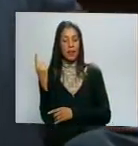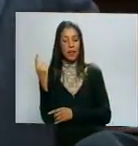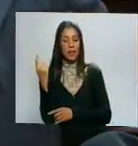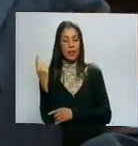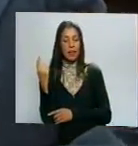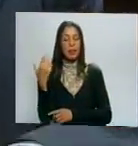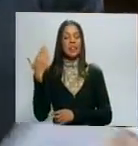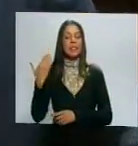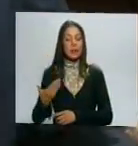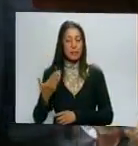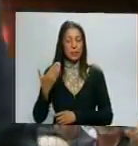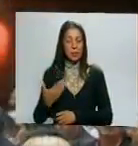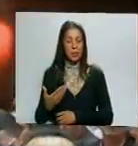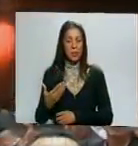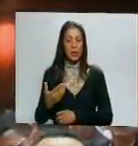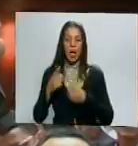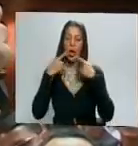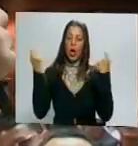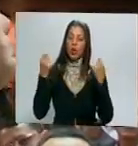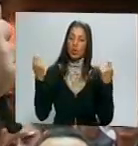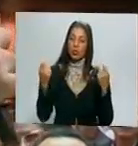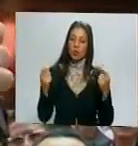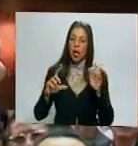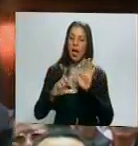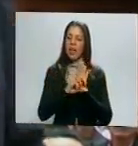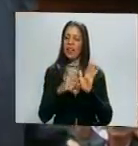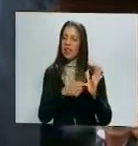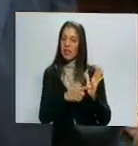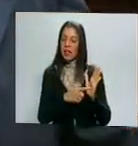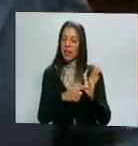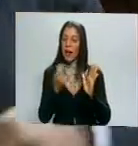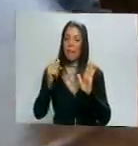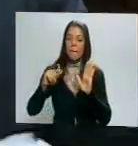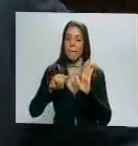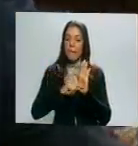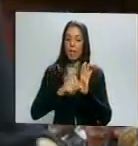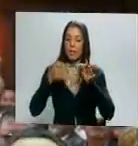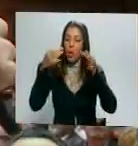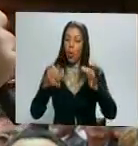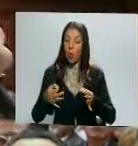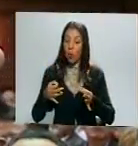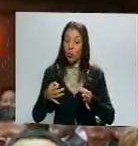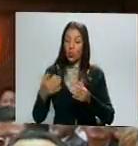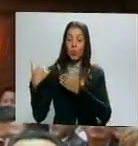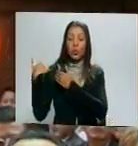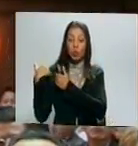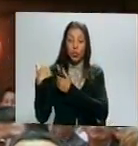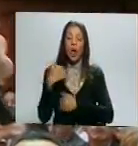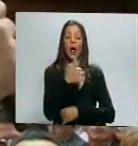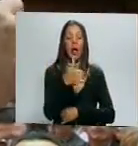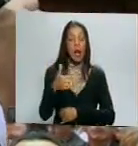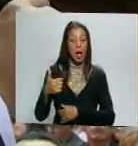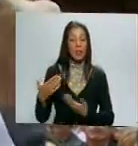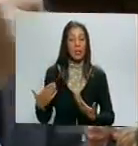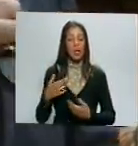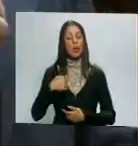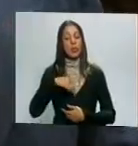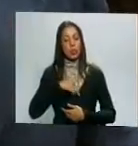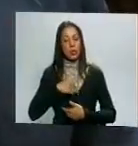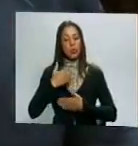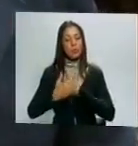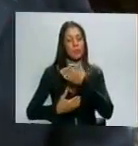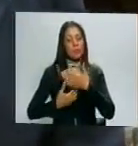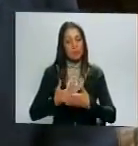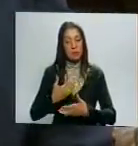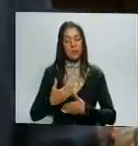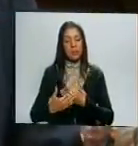algo que lo hemos anunciado, que es la revisión de la ley de precios justos, y que es una tarea que tenemos planteada y que estamos desarrollando en este